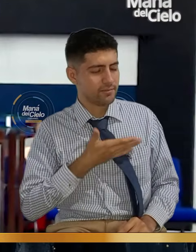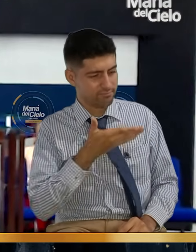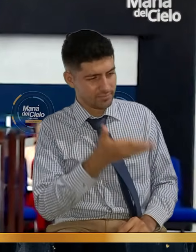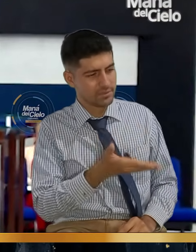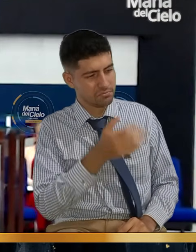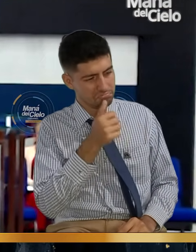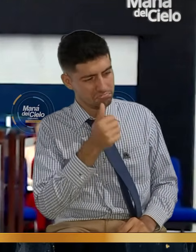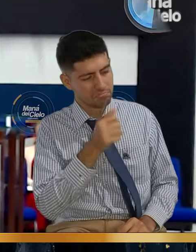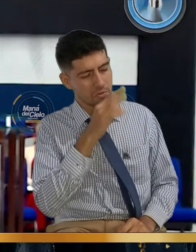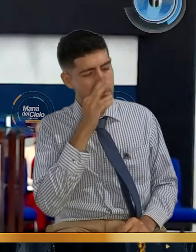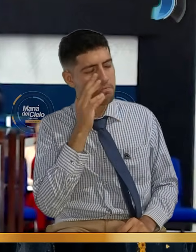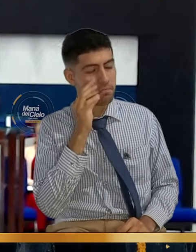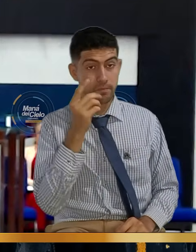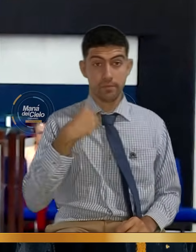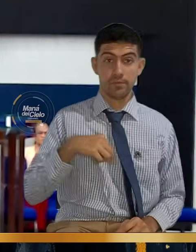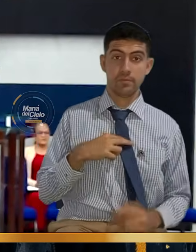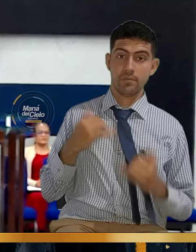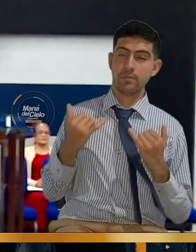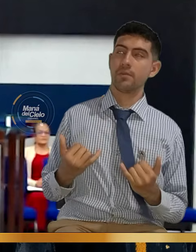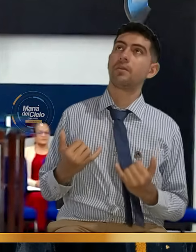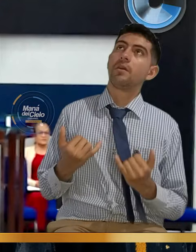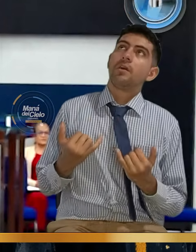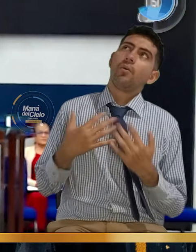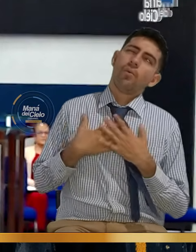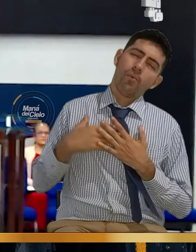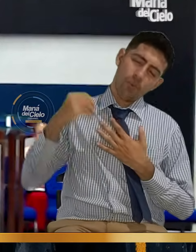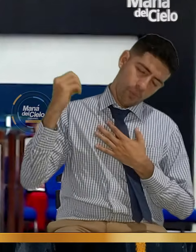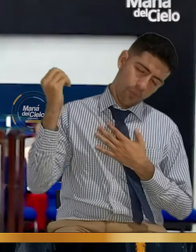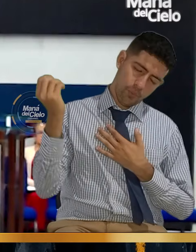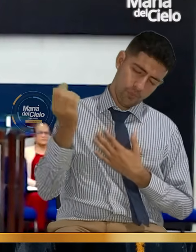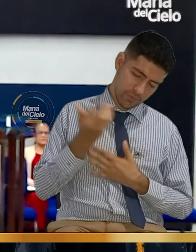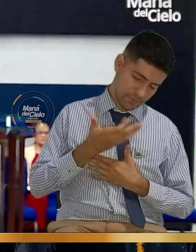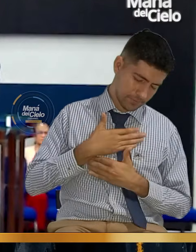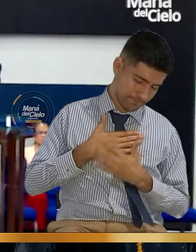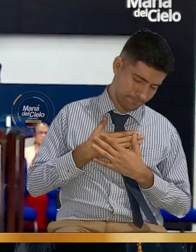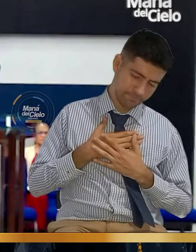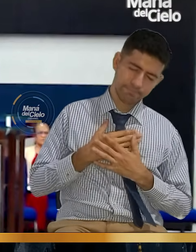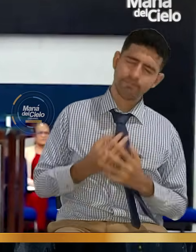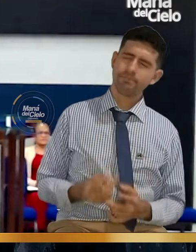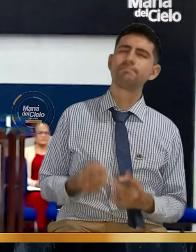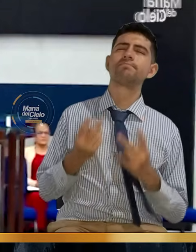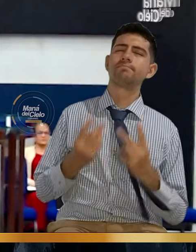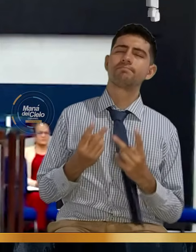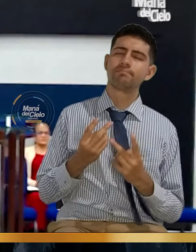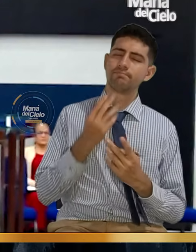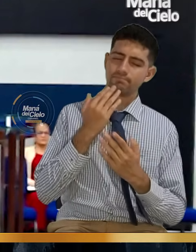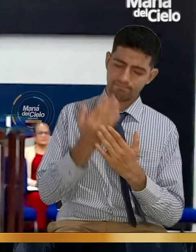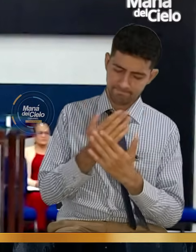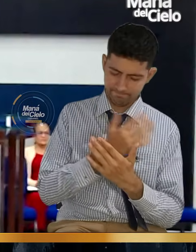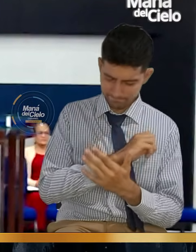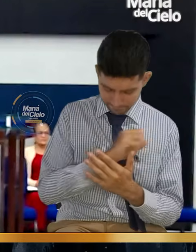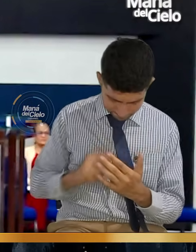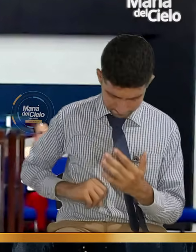Esa historia de Noé es fascinante. Porque ustedes saben que Dios le habló a Noé, y tan bello mi Dios. Le dijo